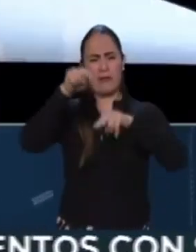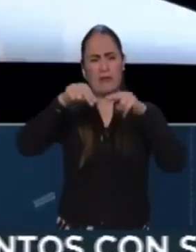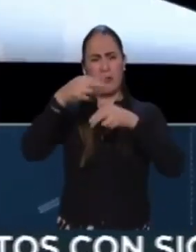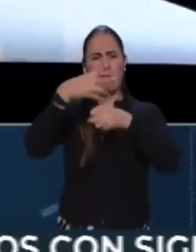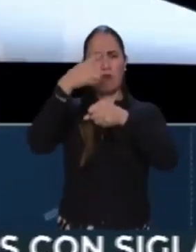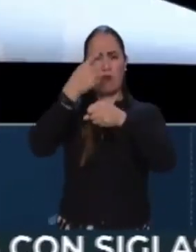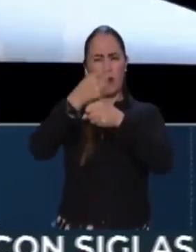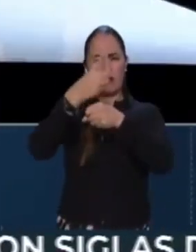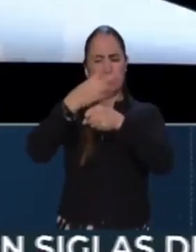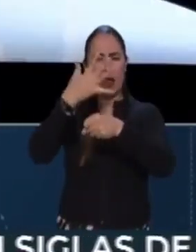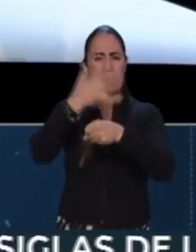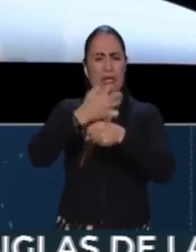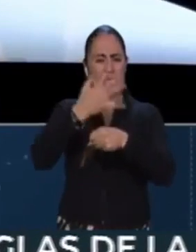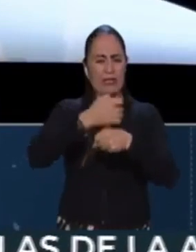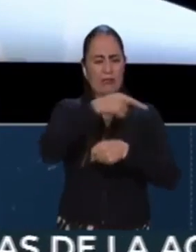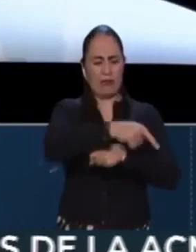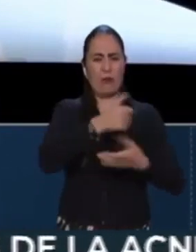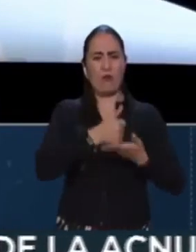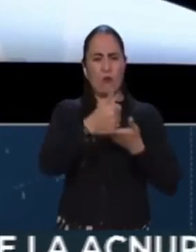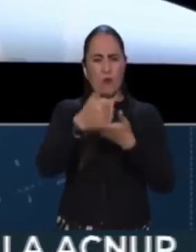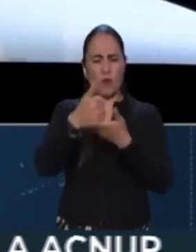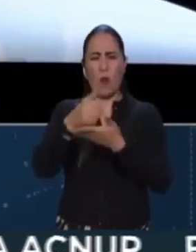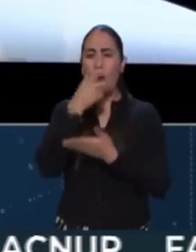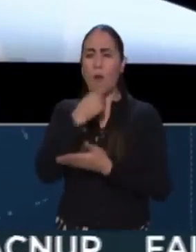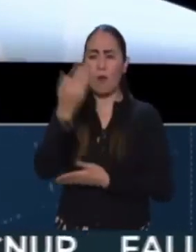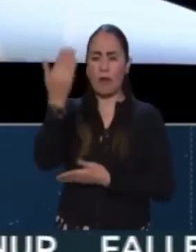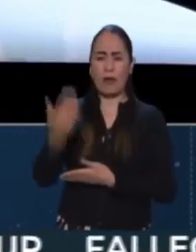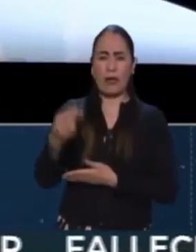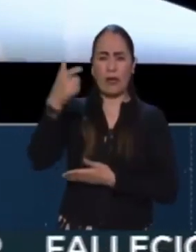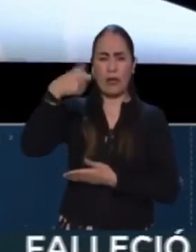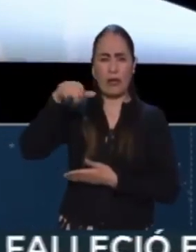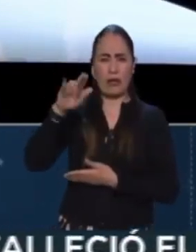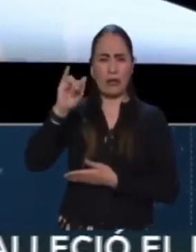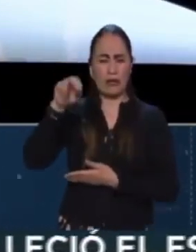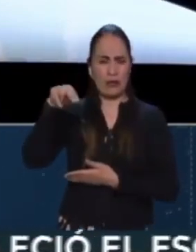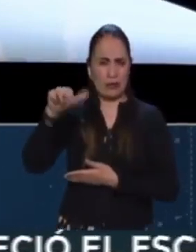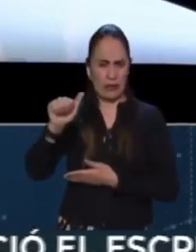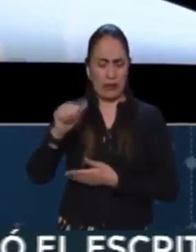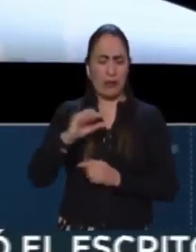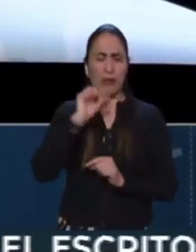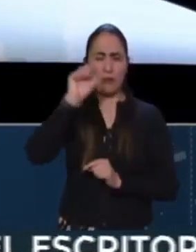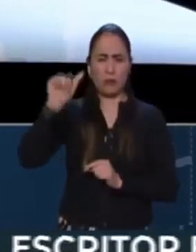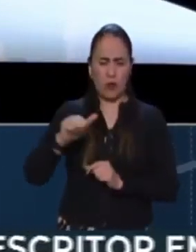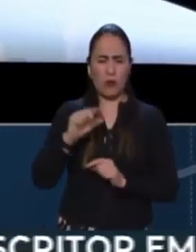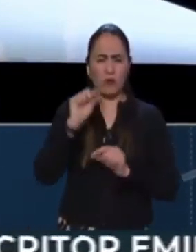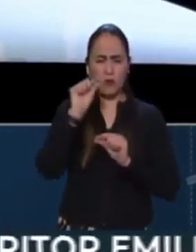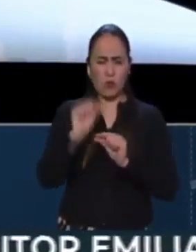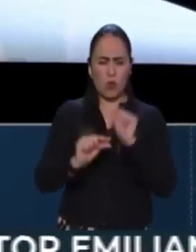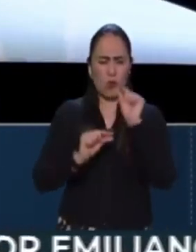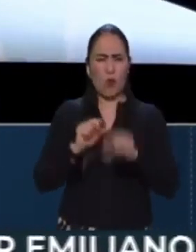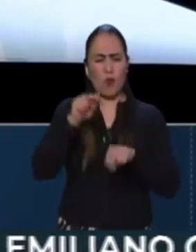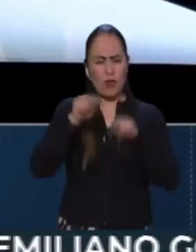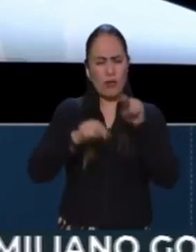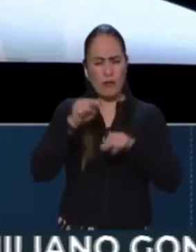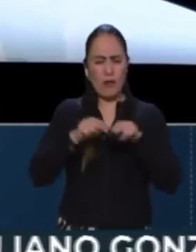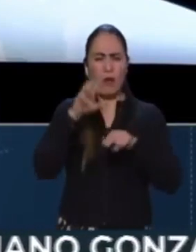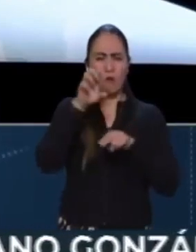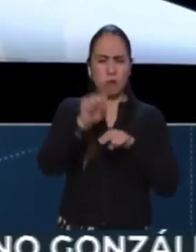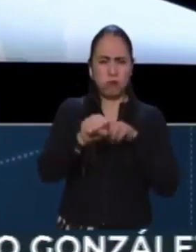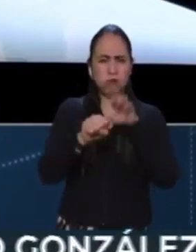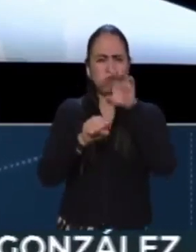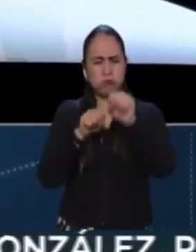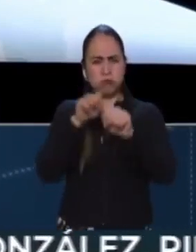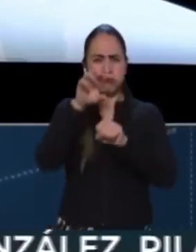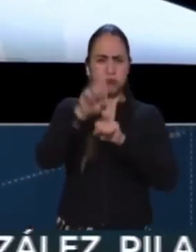quinto ayudante que tenía Laquina. Después de eso, pues empezó a subir, empezó a tener poder y